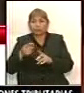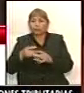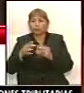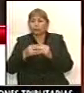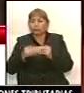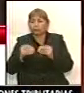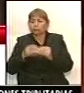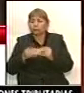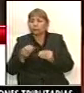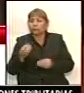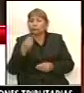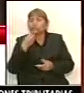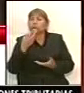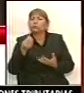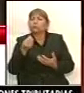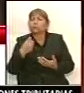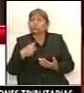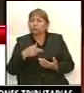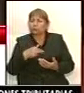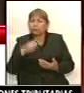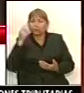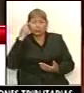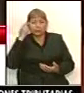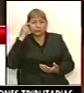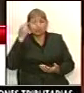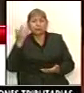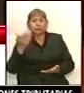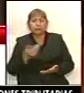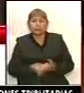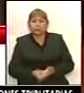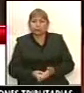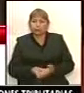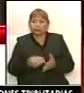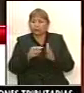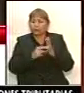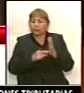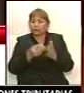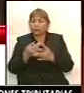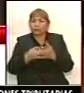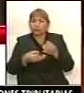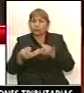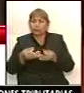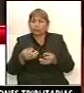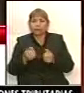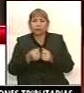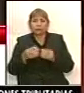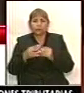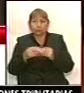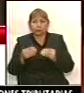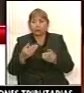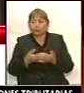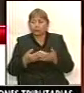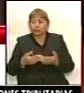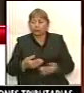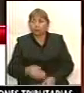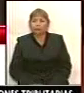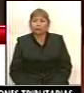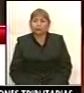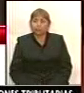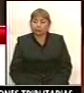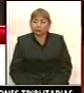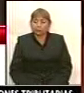productiva, ¿por qué no se puede también pensar en un programa de rescate financiero para aquellos agricultores que han sido afectados por el fenómeno del